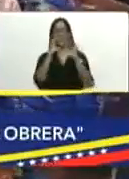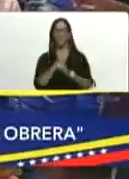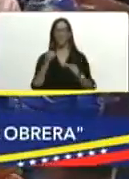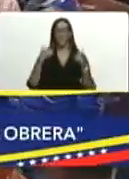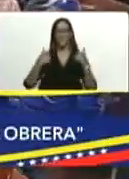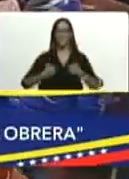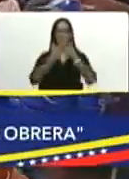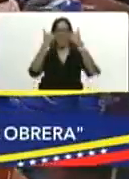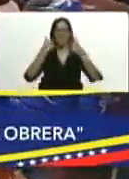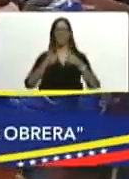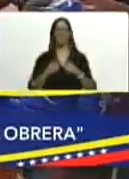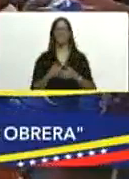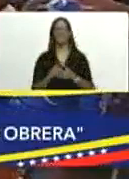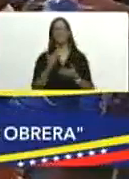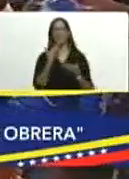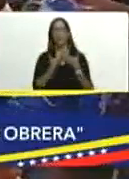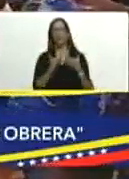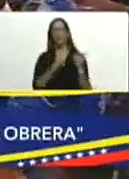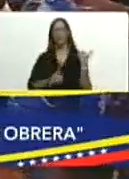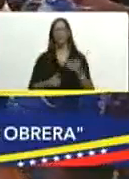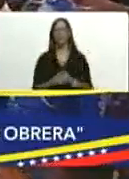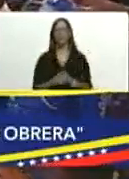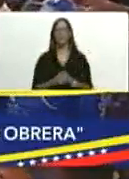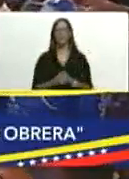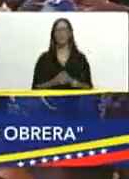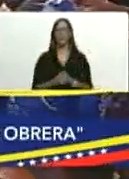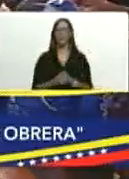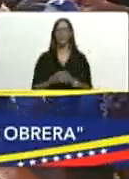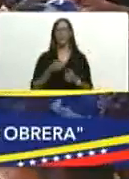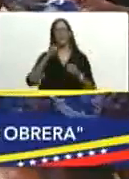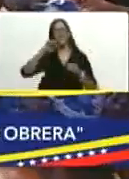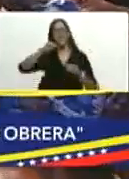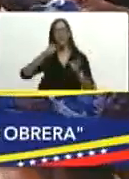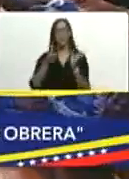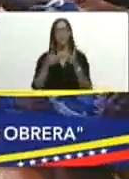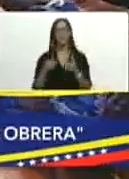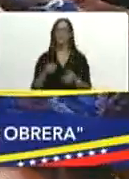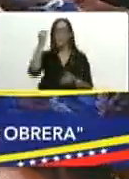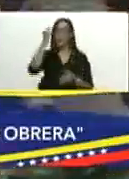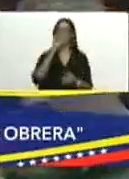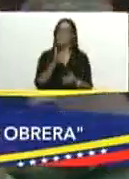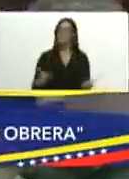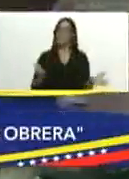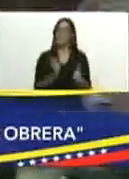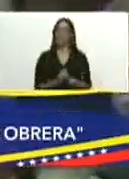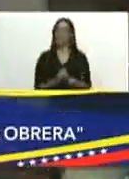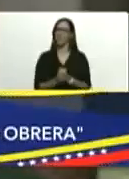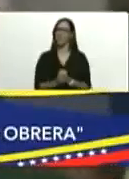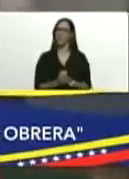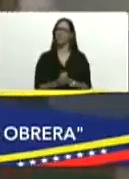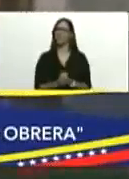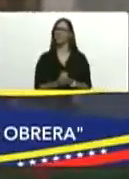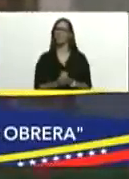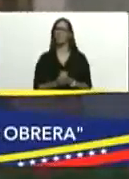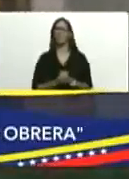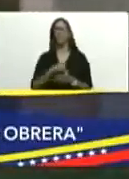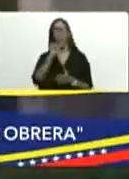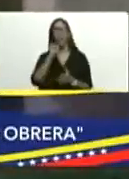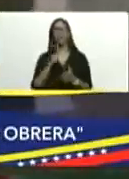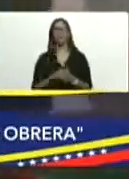celebre gracias presidente un papelón frío vale No sean mal pensados José Gil José